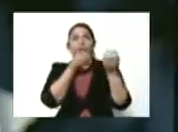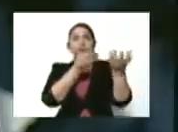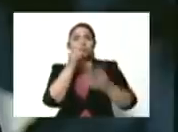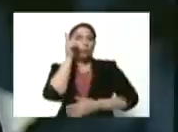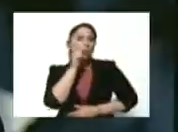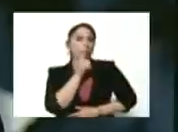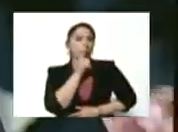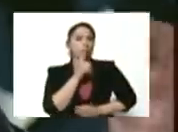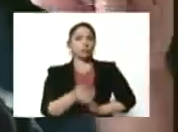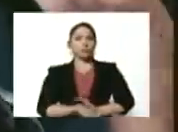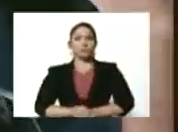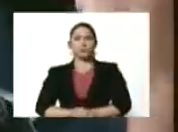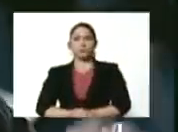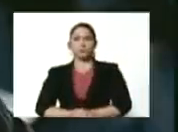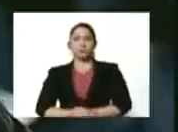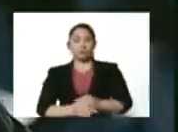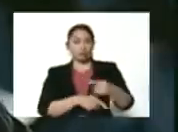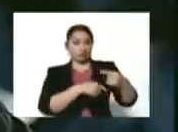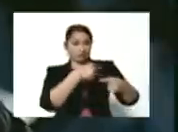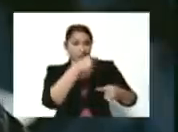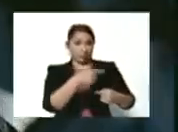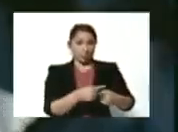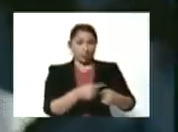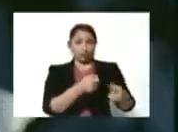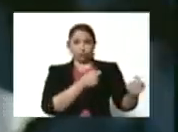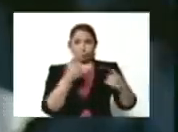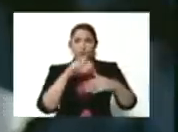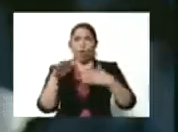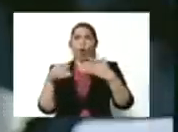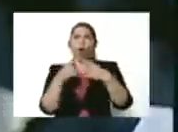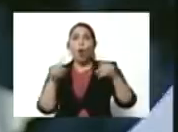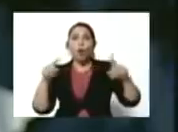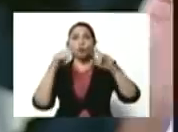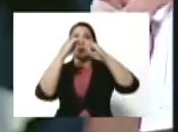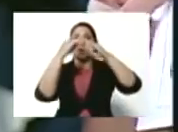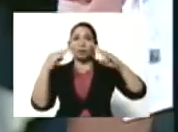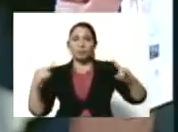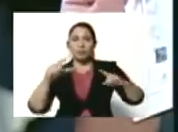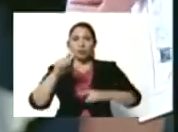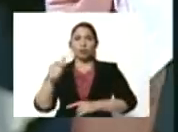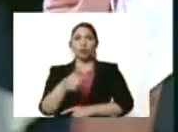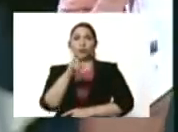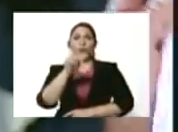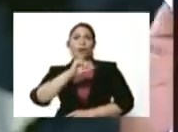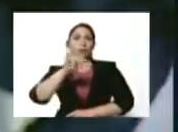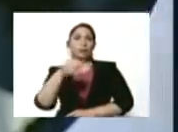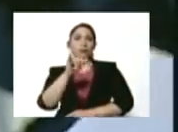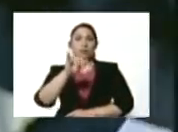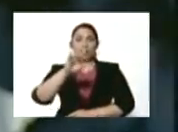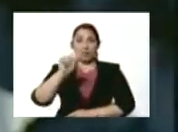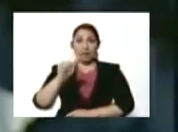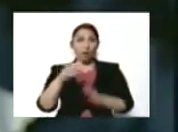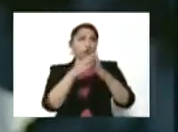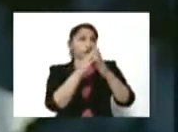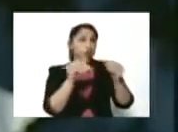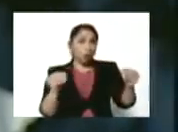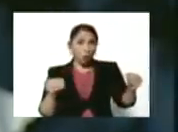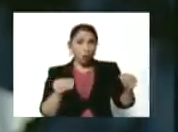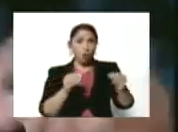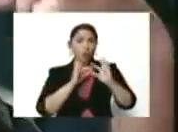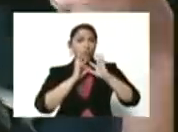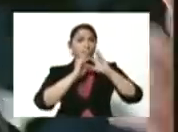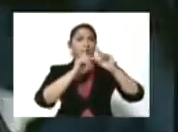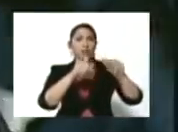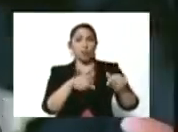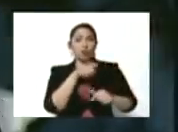López Mendoza. Luego los llevan a un campamento en La Guajira. Todo esto es el testimonio de este desertor, de Gutiérrez